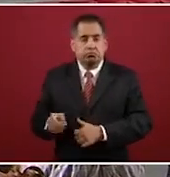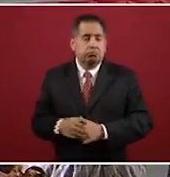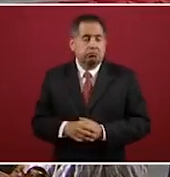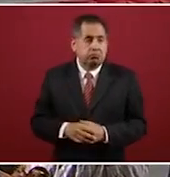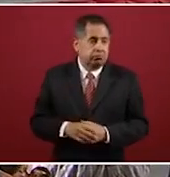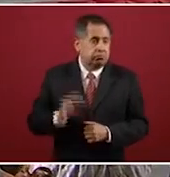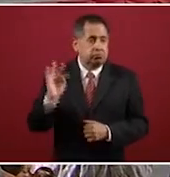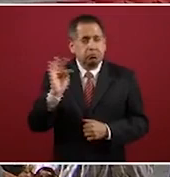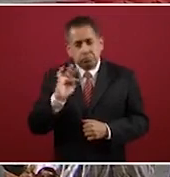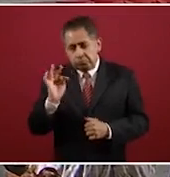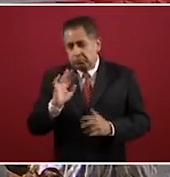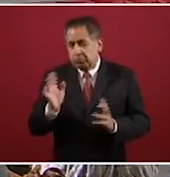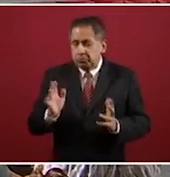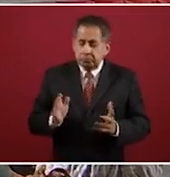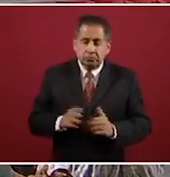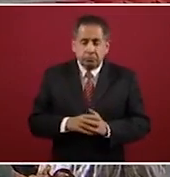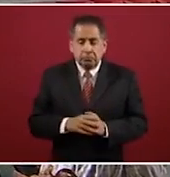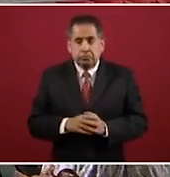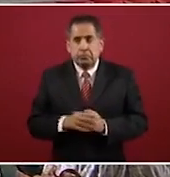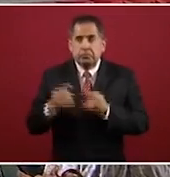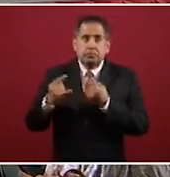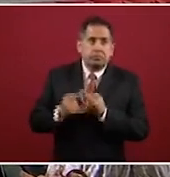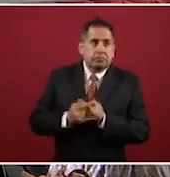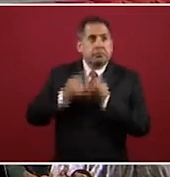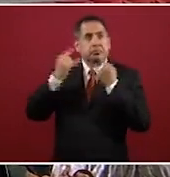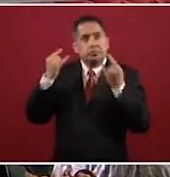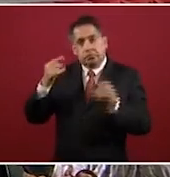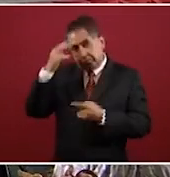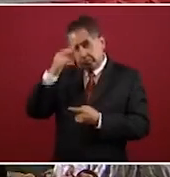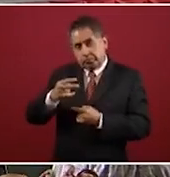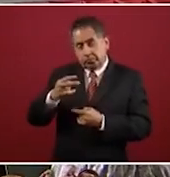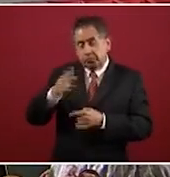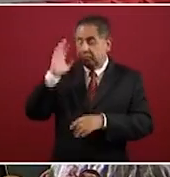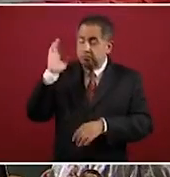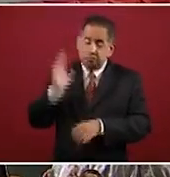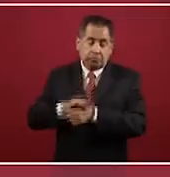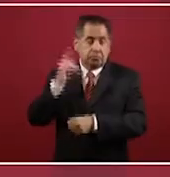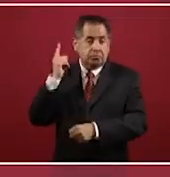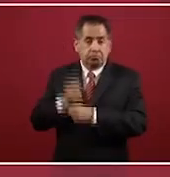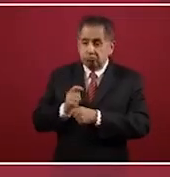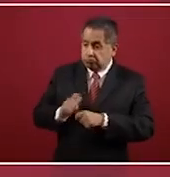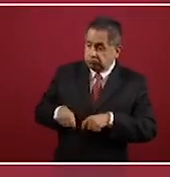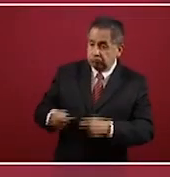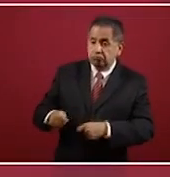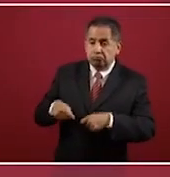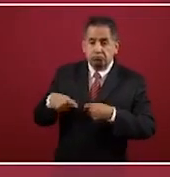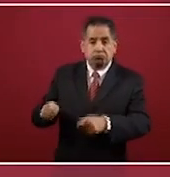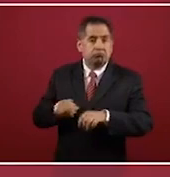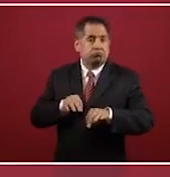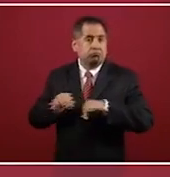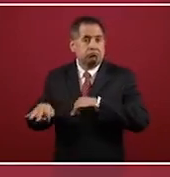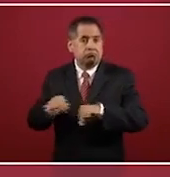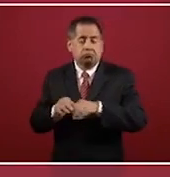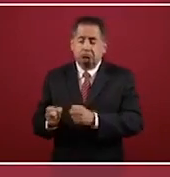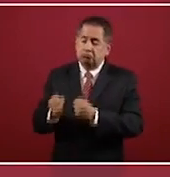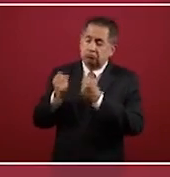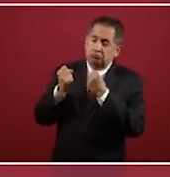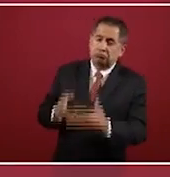posiblemente en la historia de México, no